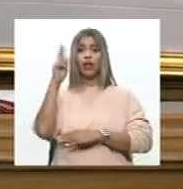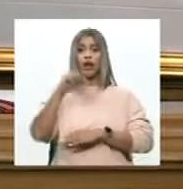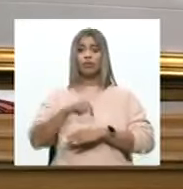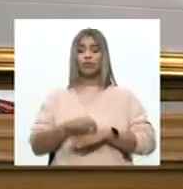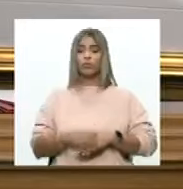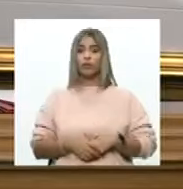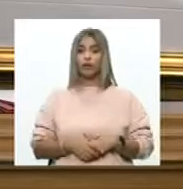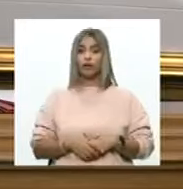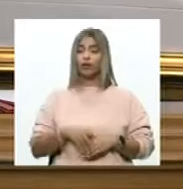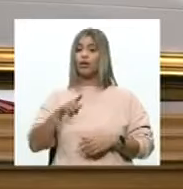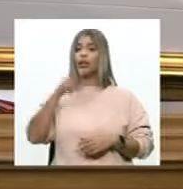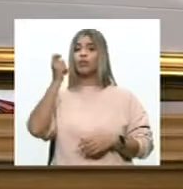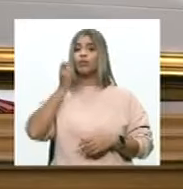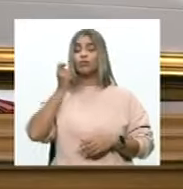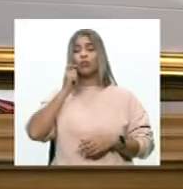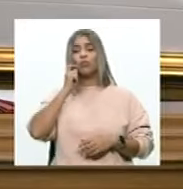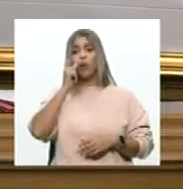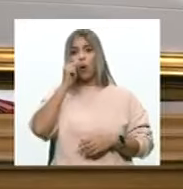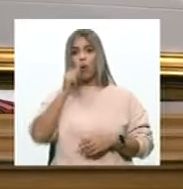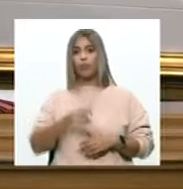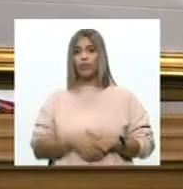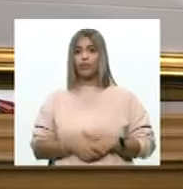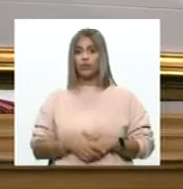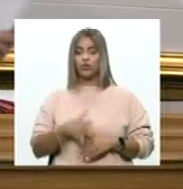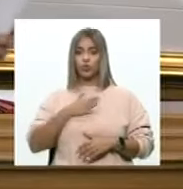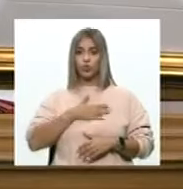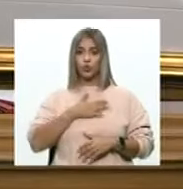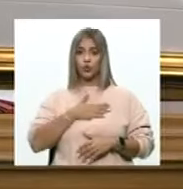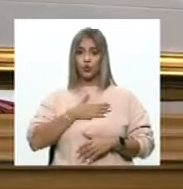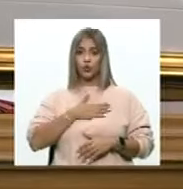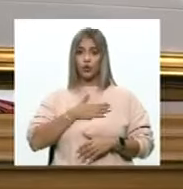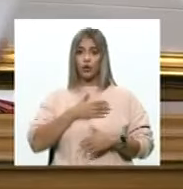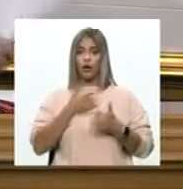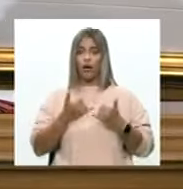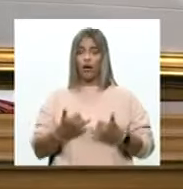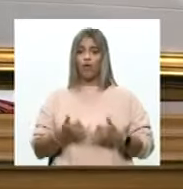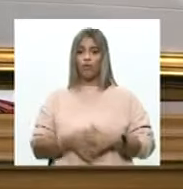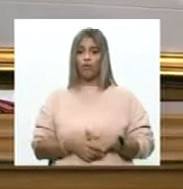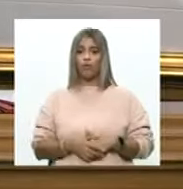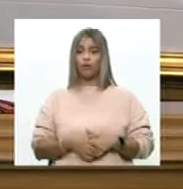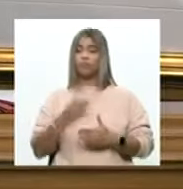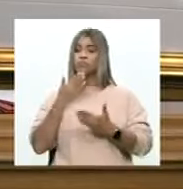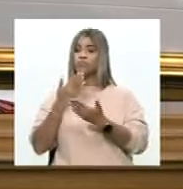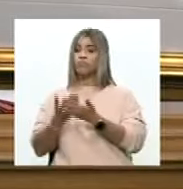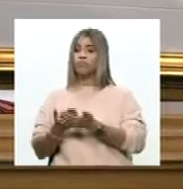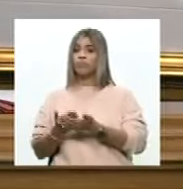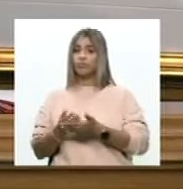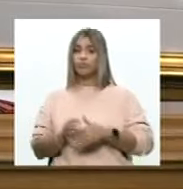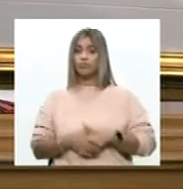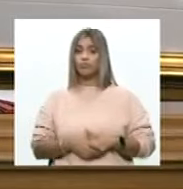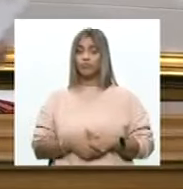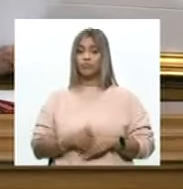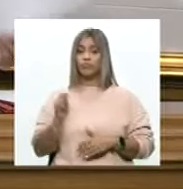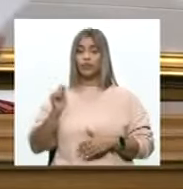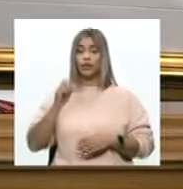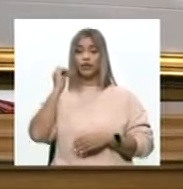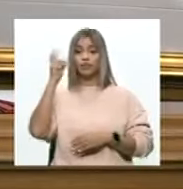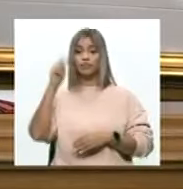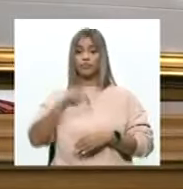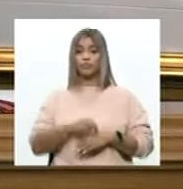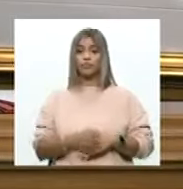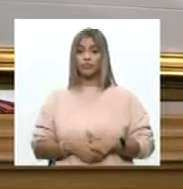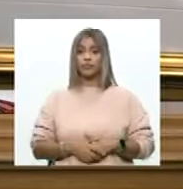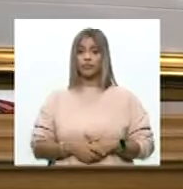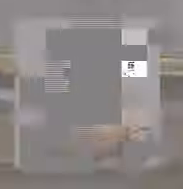Nacional y de sus diputadas y sus diputados, yo me veo en la obligación de solicitar ante esta Asamblea